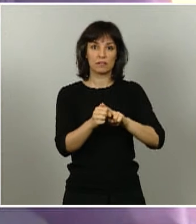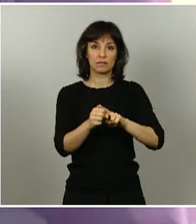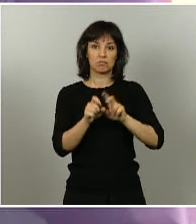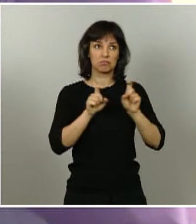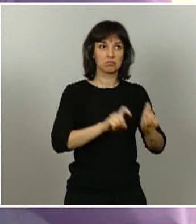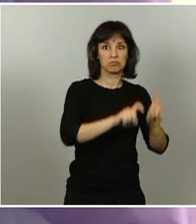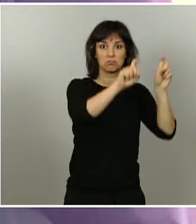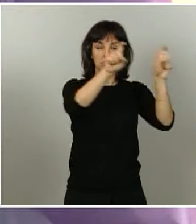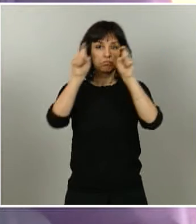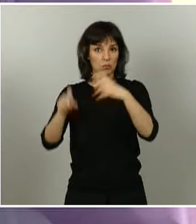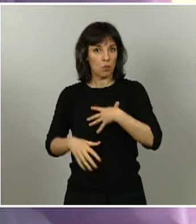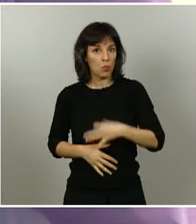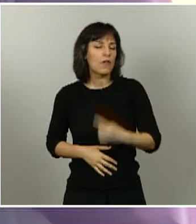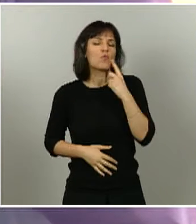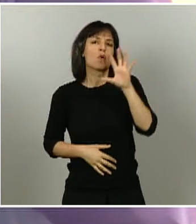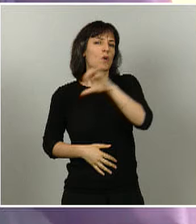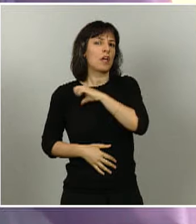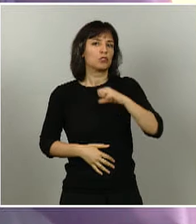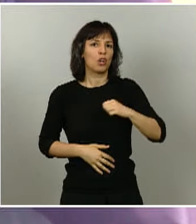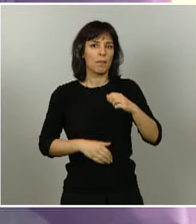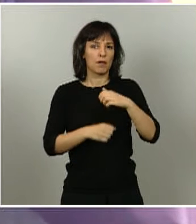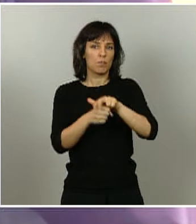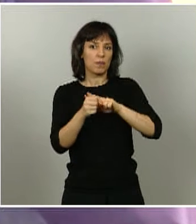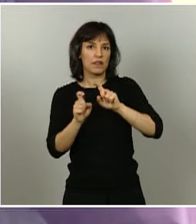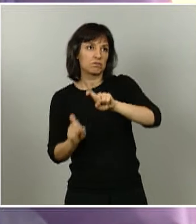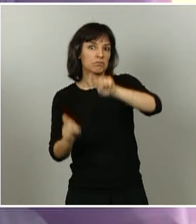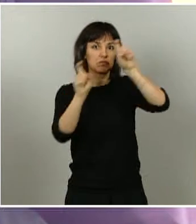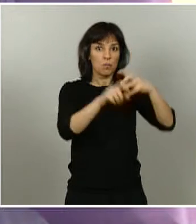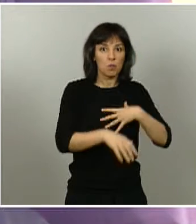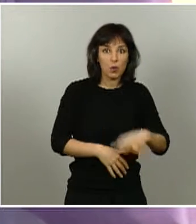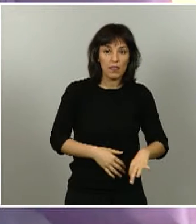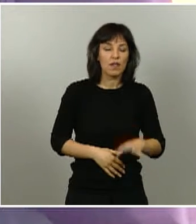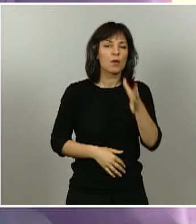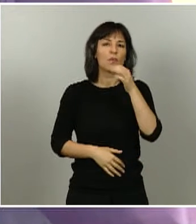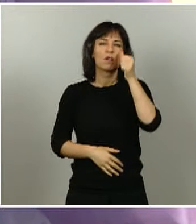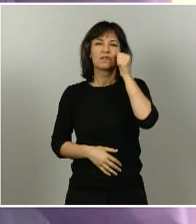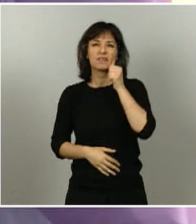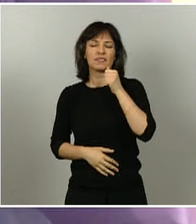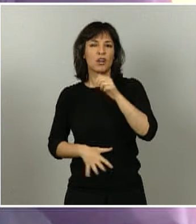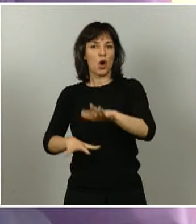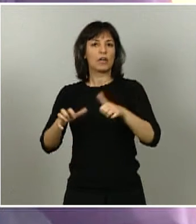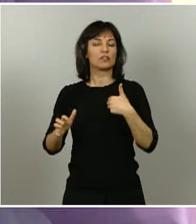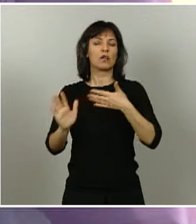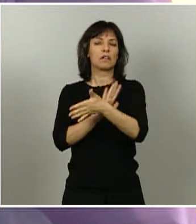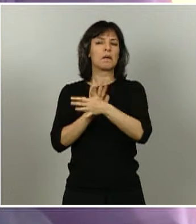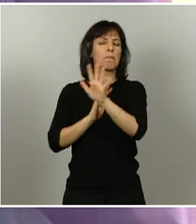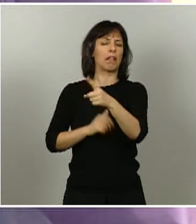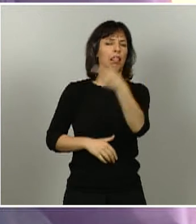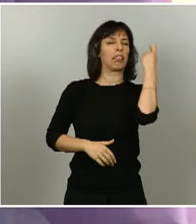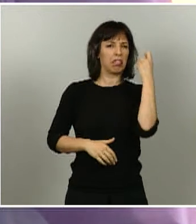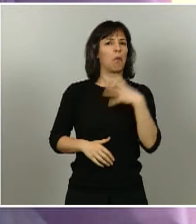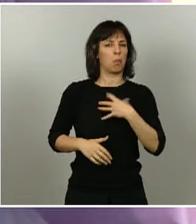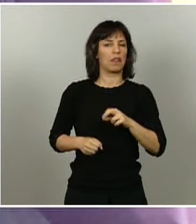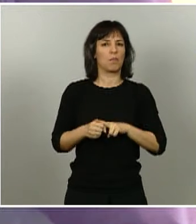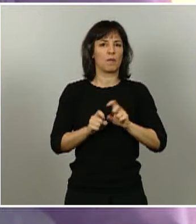misma comunidad, a tenor de unas declaraciones de Sánchez en el Congreso que lo daba a entender. Y para la ministra Montero quería preguntarle